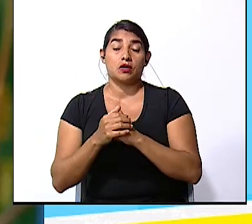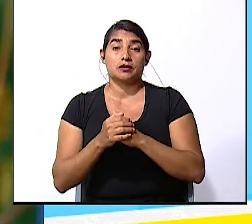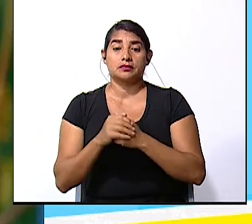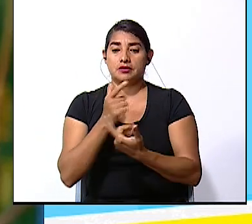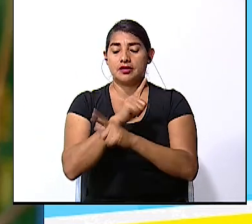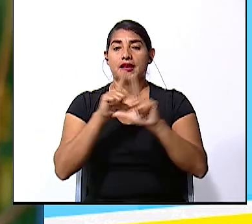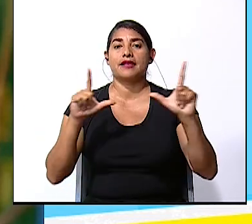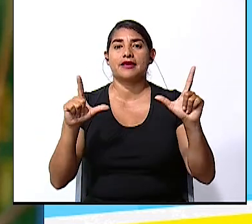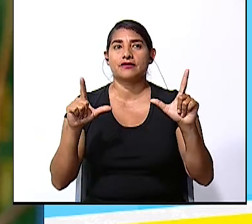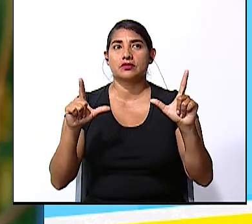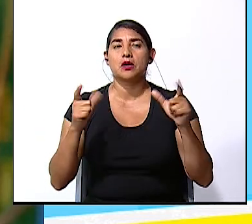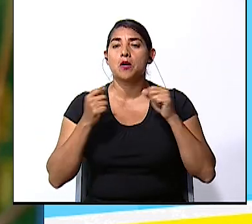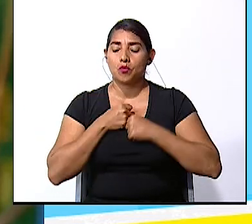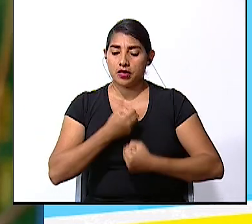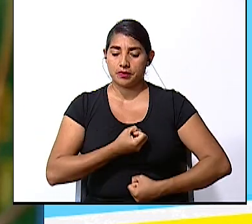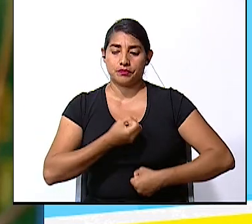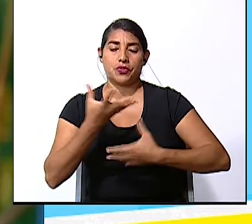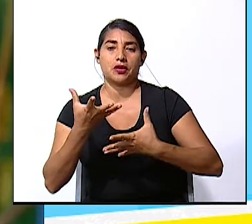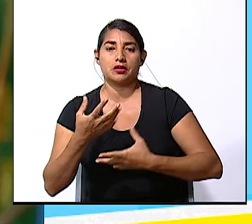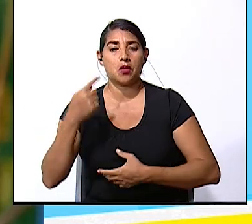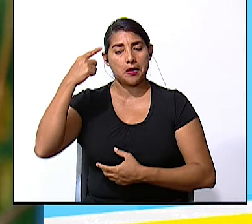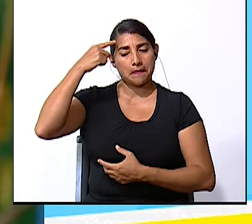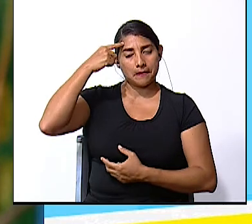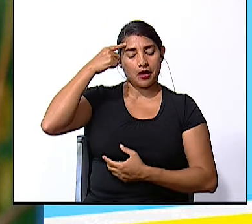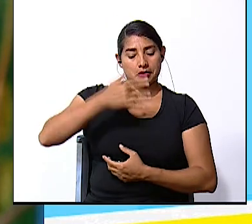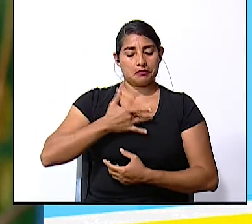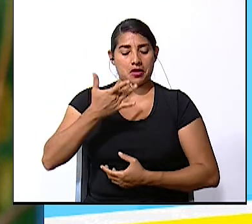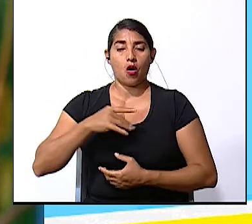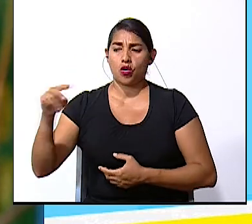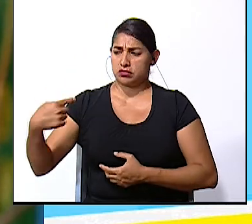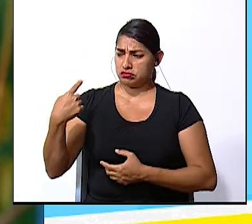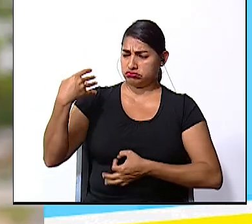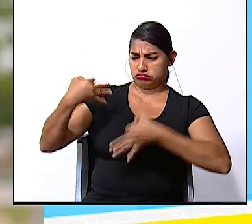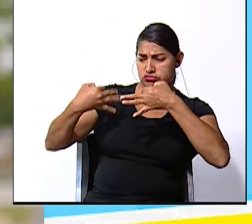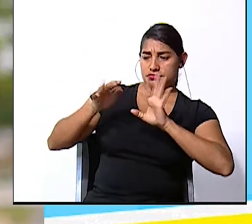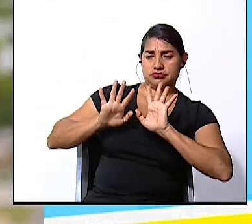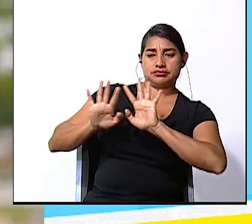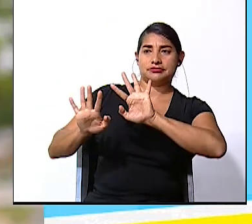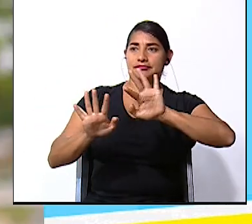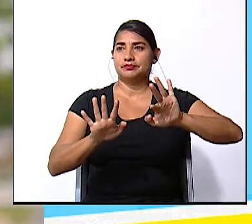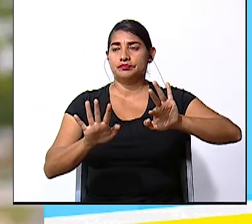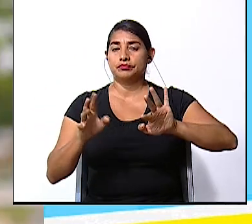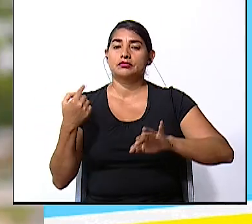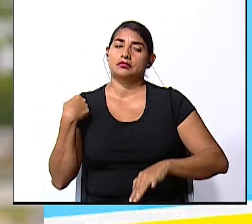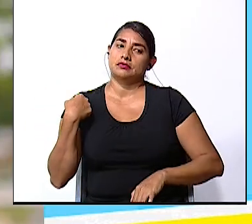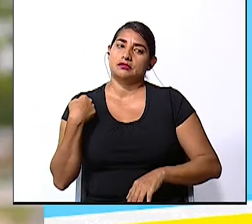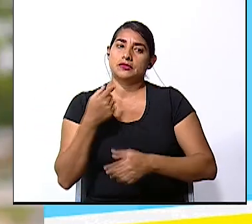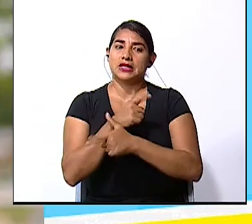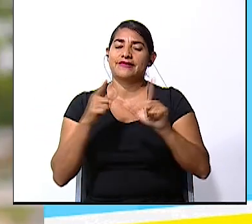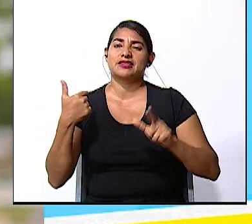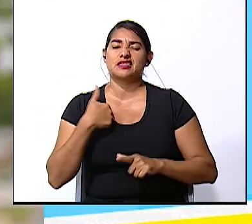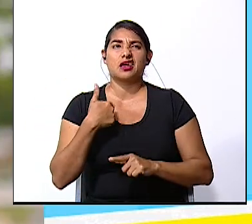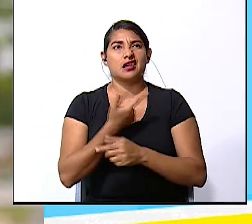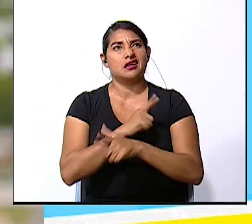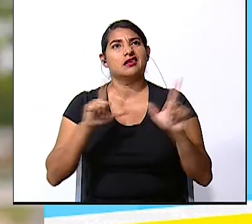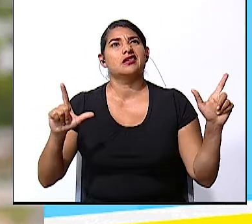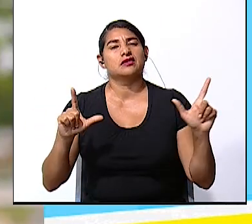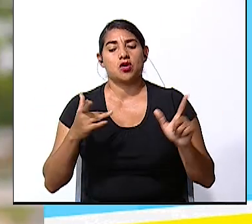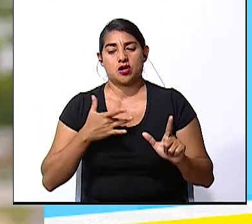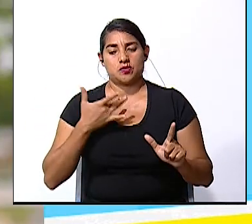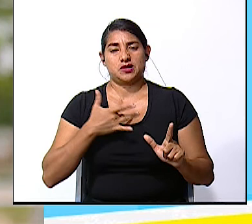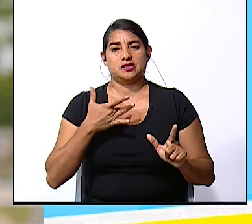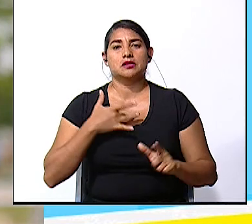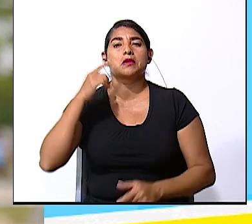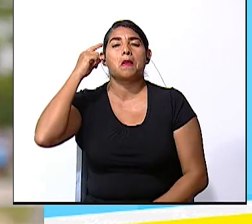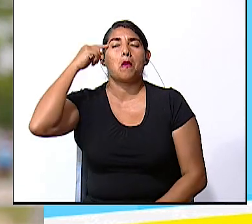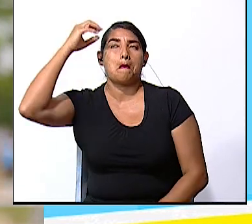libre, se puede expresar lo que ella tiene sin que los otros la juzguen. Es cuando tú Eres libre de expresar lo que sientes y